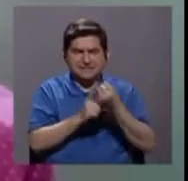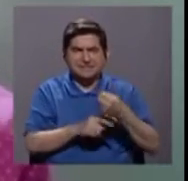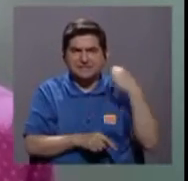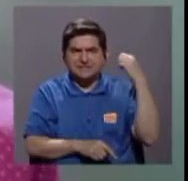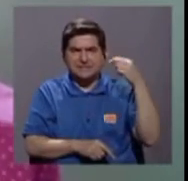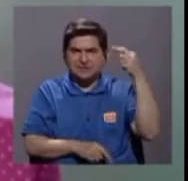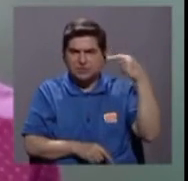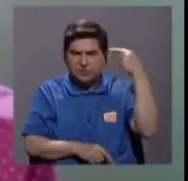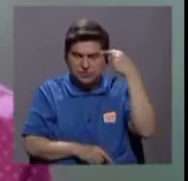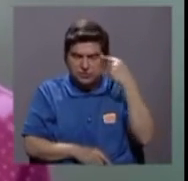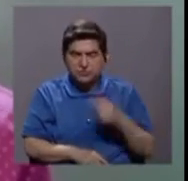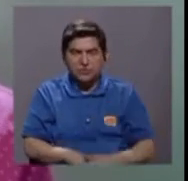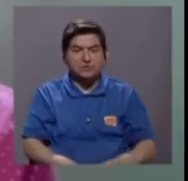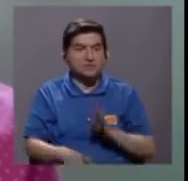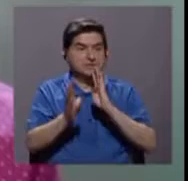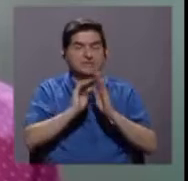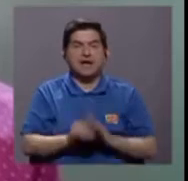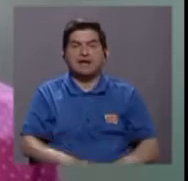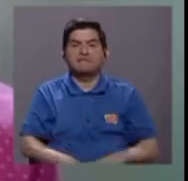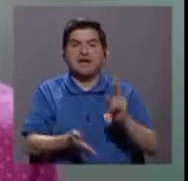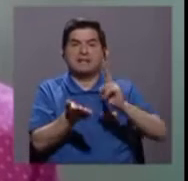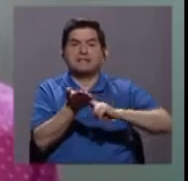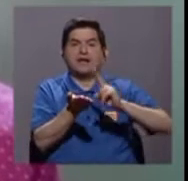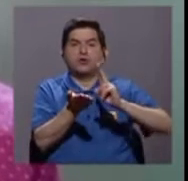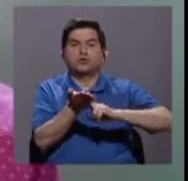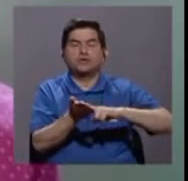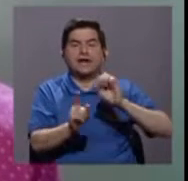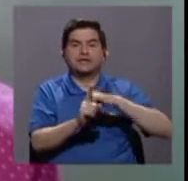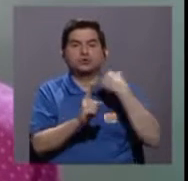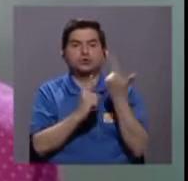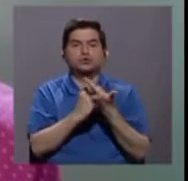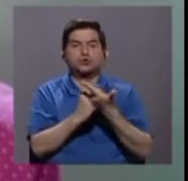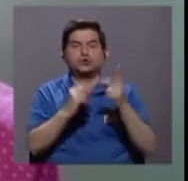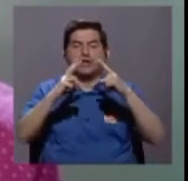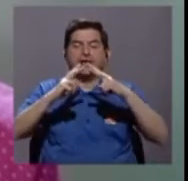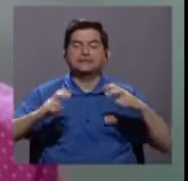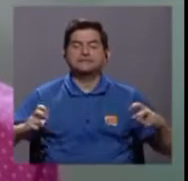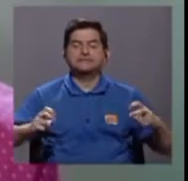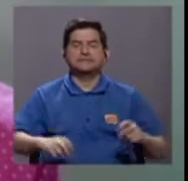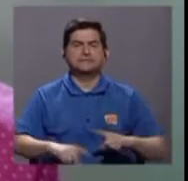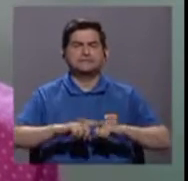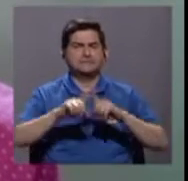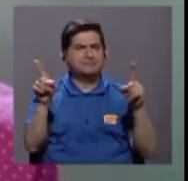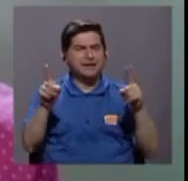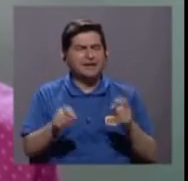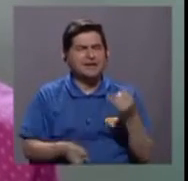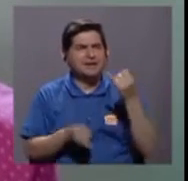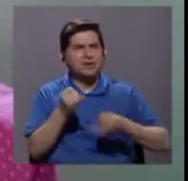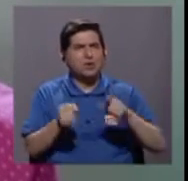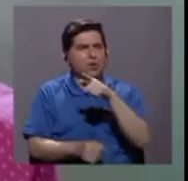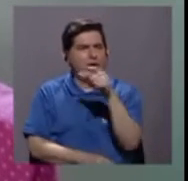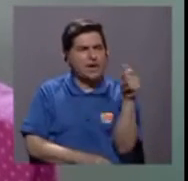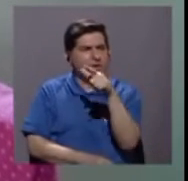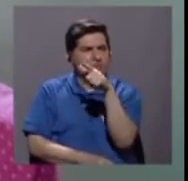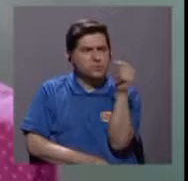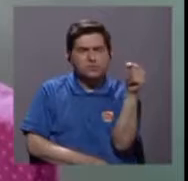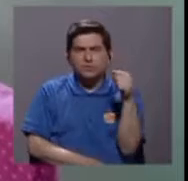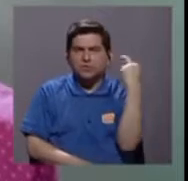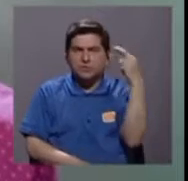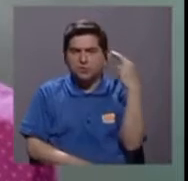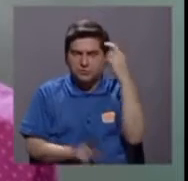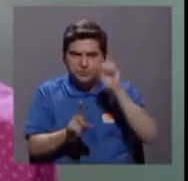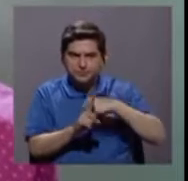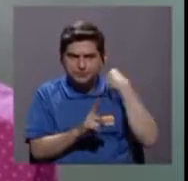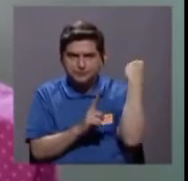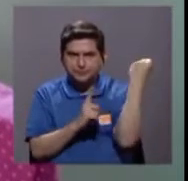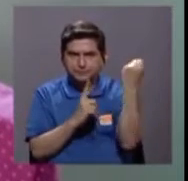contrato social incluso, ¿verdad? Y esto se ha generado en los últimos meses básicamente por la